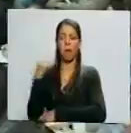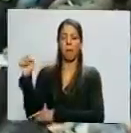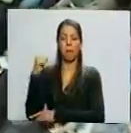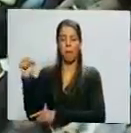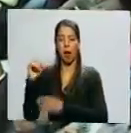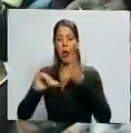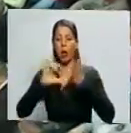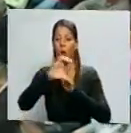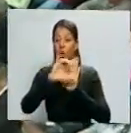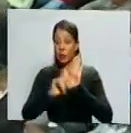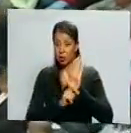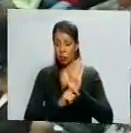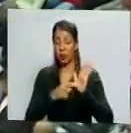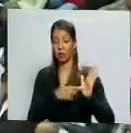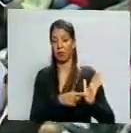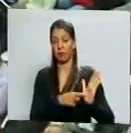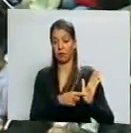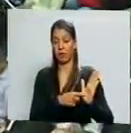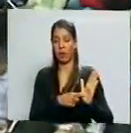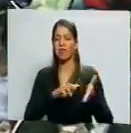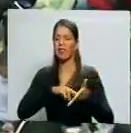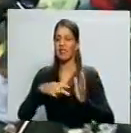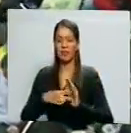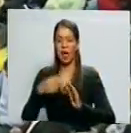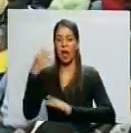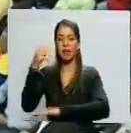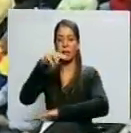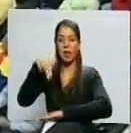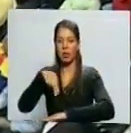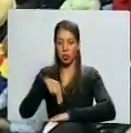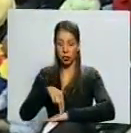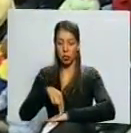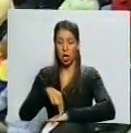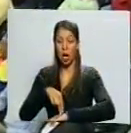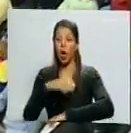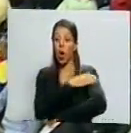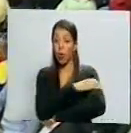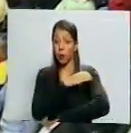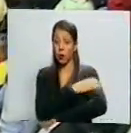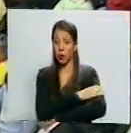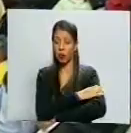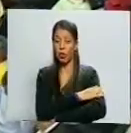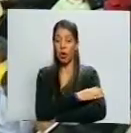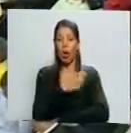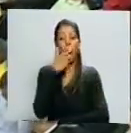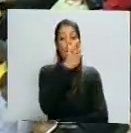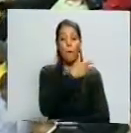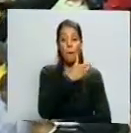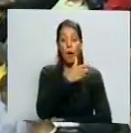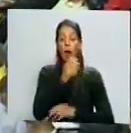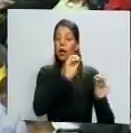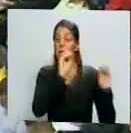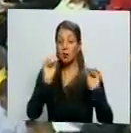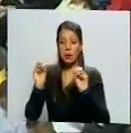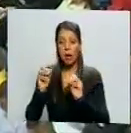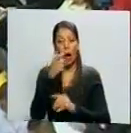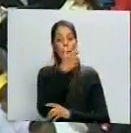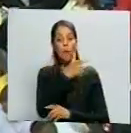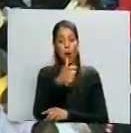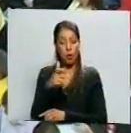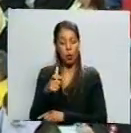Constitución Nacional, lo cual convierte al poder constituyente originario reunido en esta Asamblea